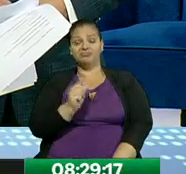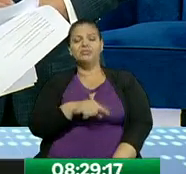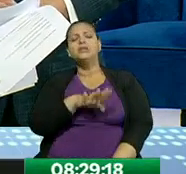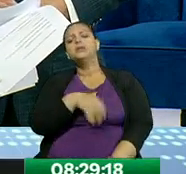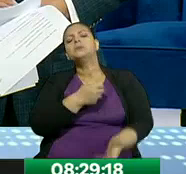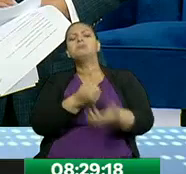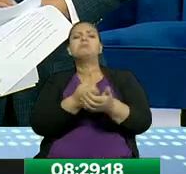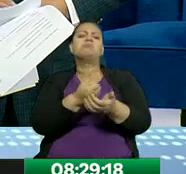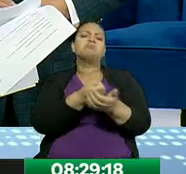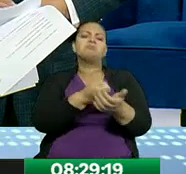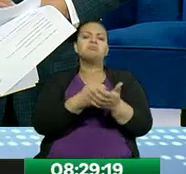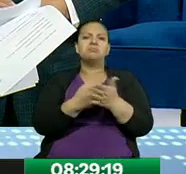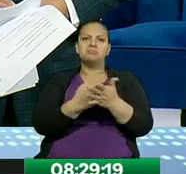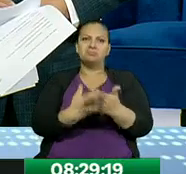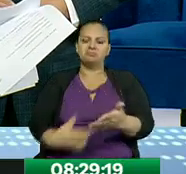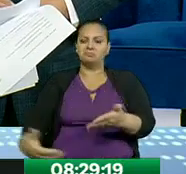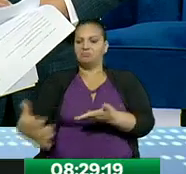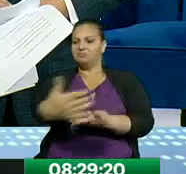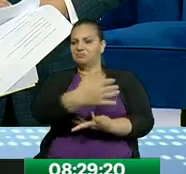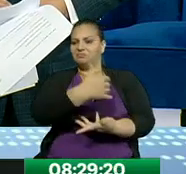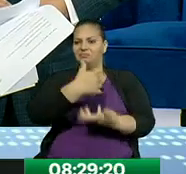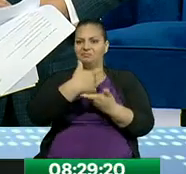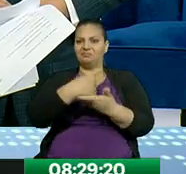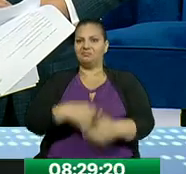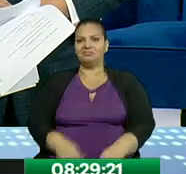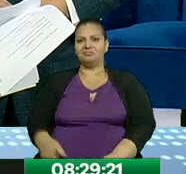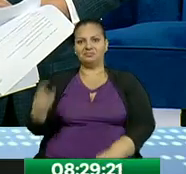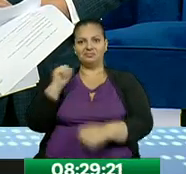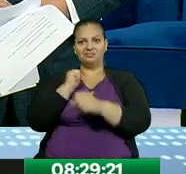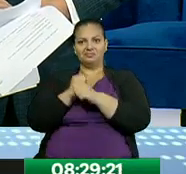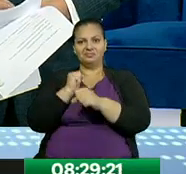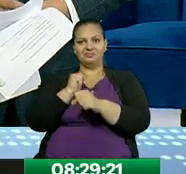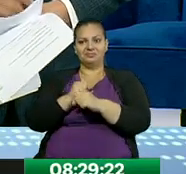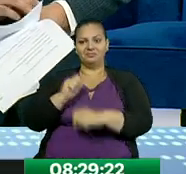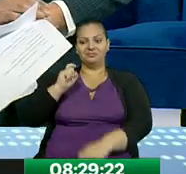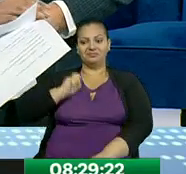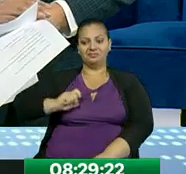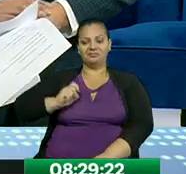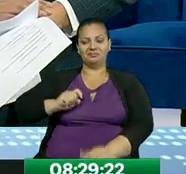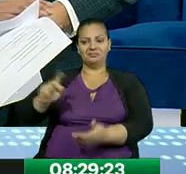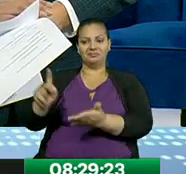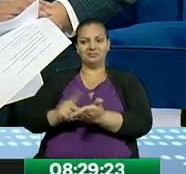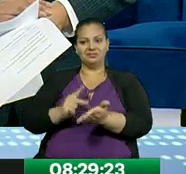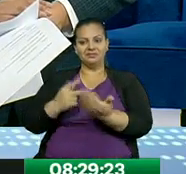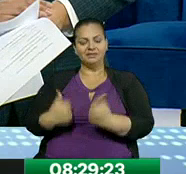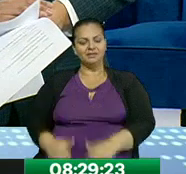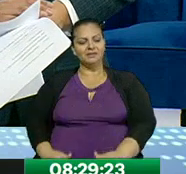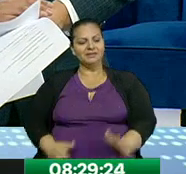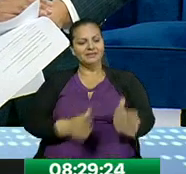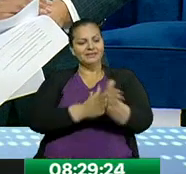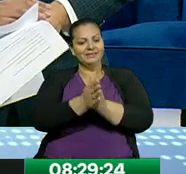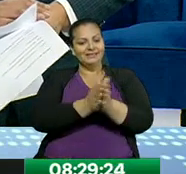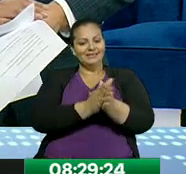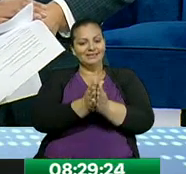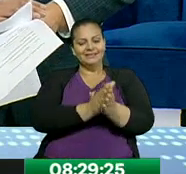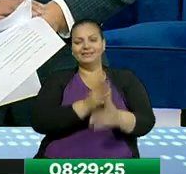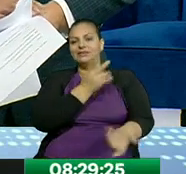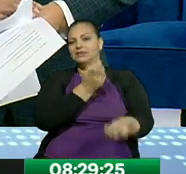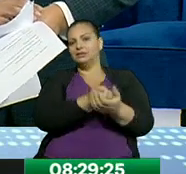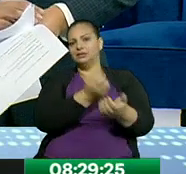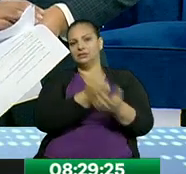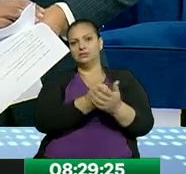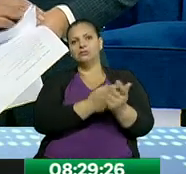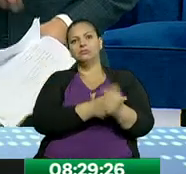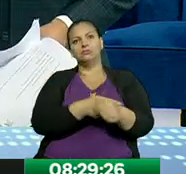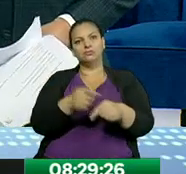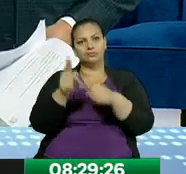que me llevo, ya me pagaron de una vez para que mi casa quede súper linda navideña. Así es, muchísimas gracias mi